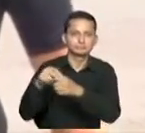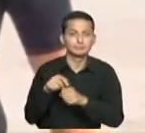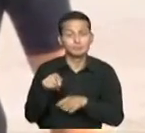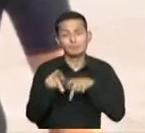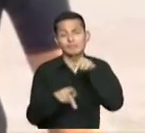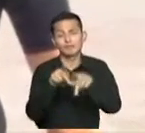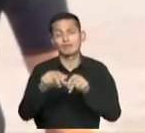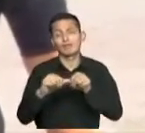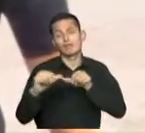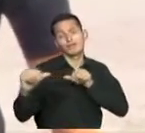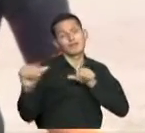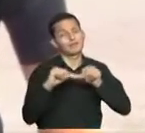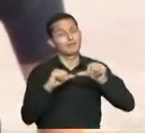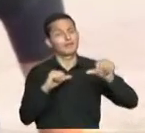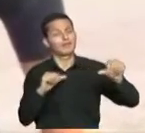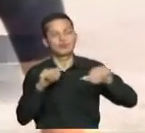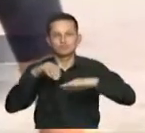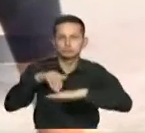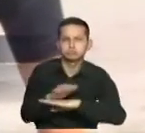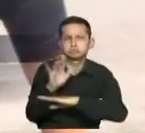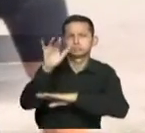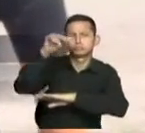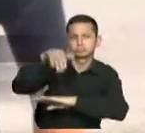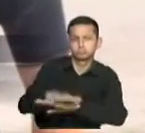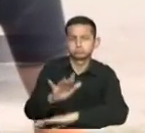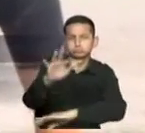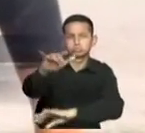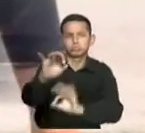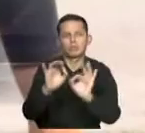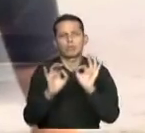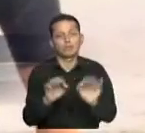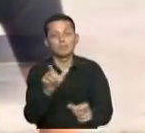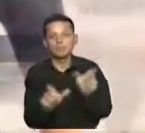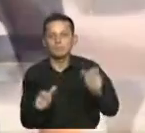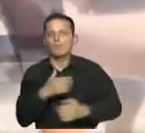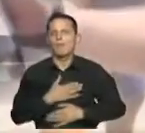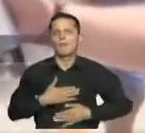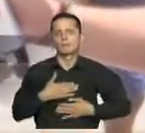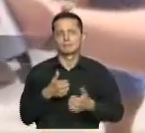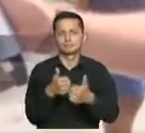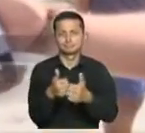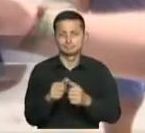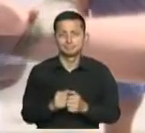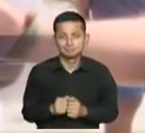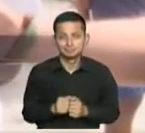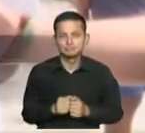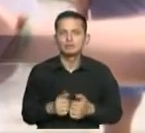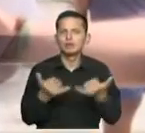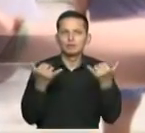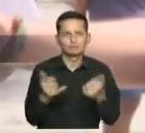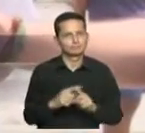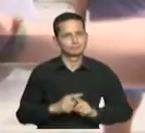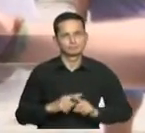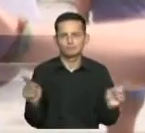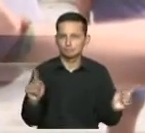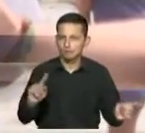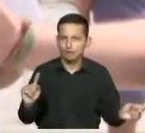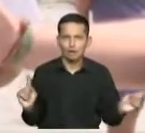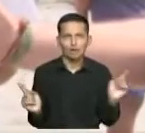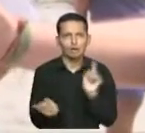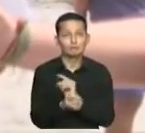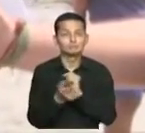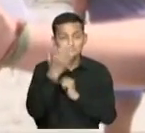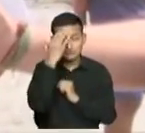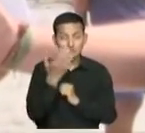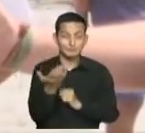son extensas, hay buenas olas todo el año y la gente es muy amable. Ahorita está muy cambiado en vista